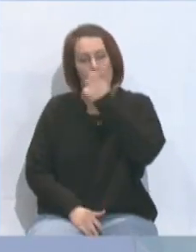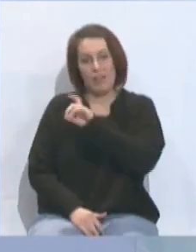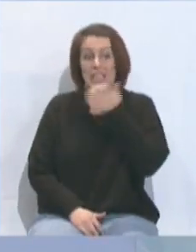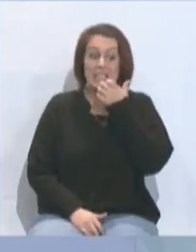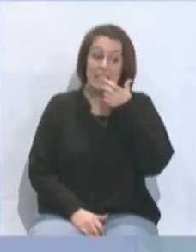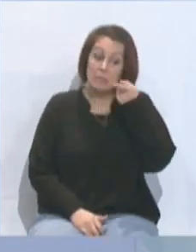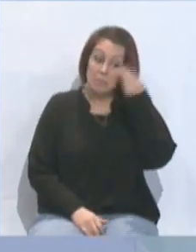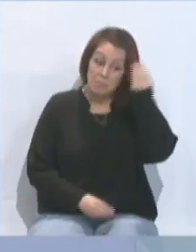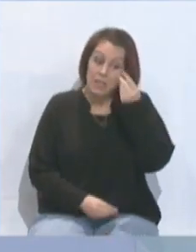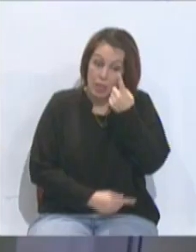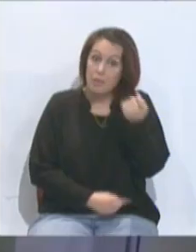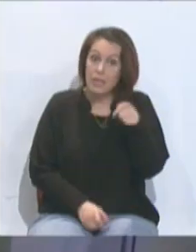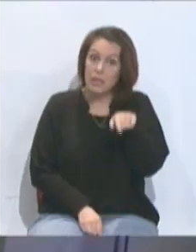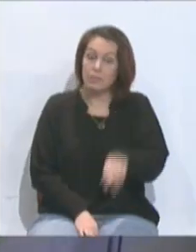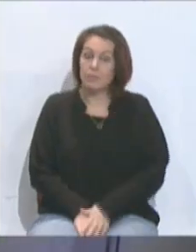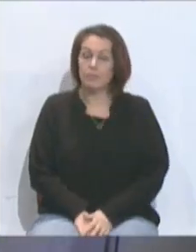lo consideran necesario.